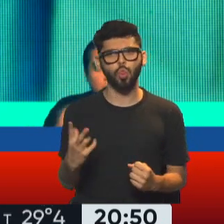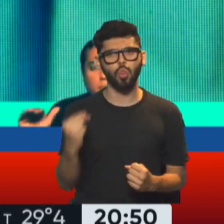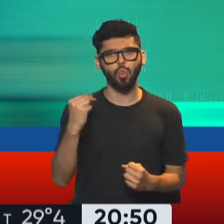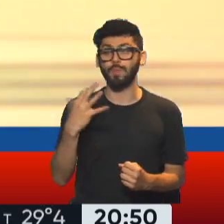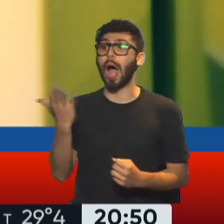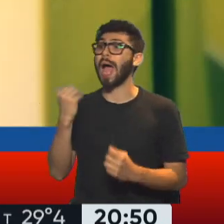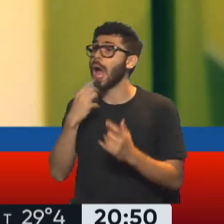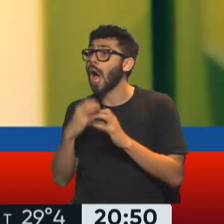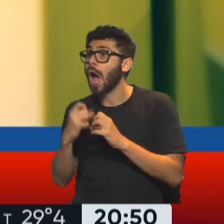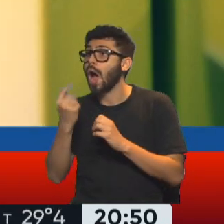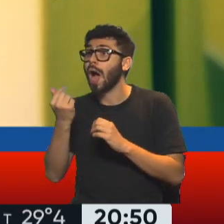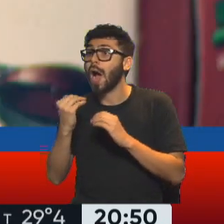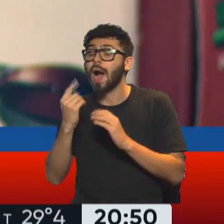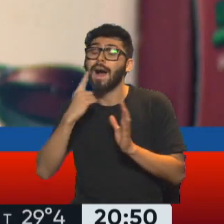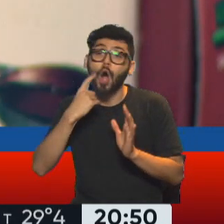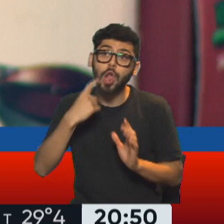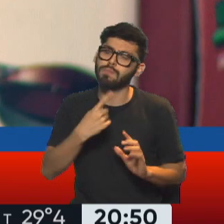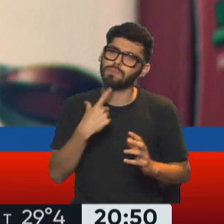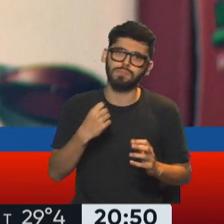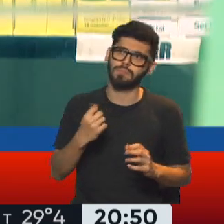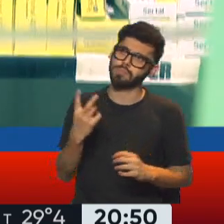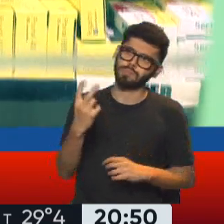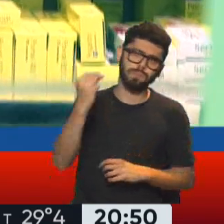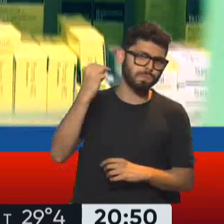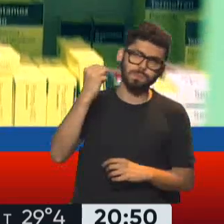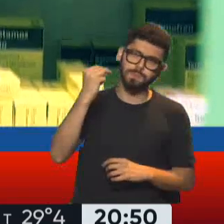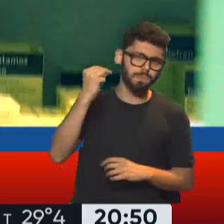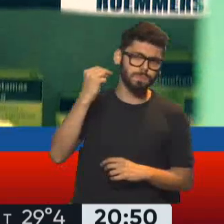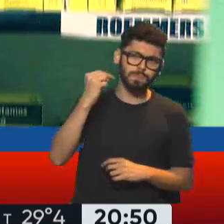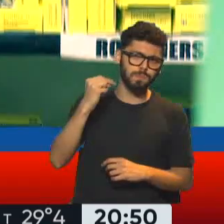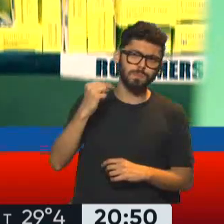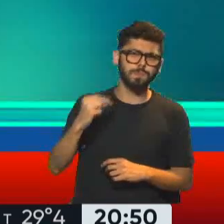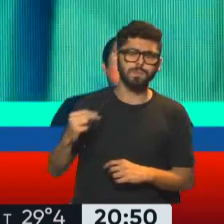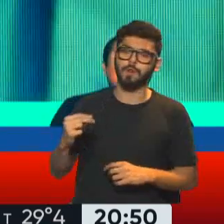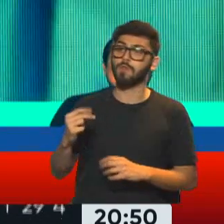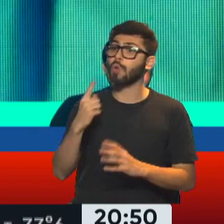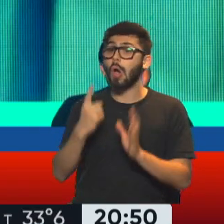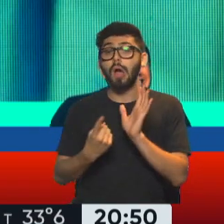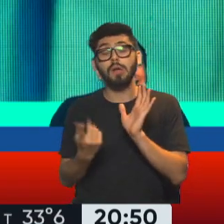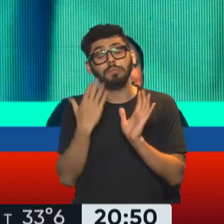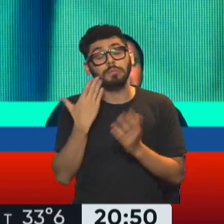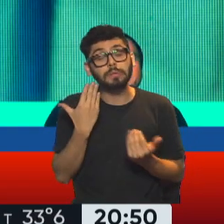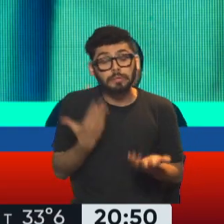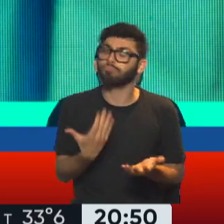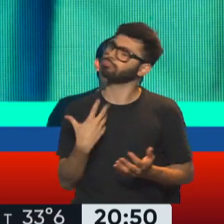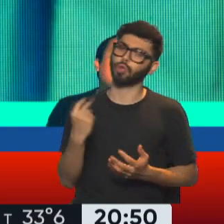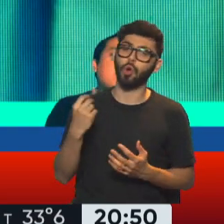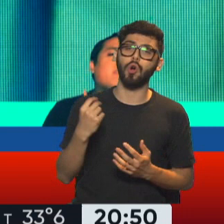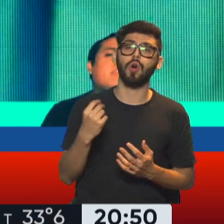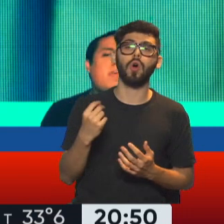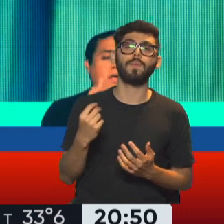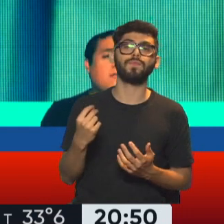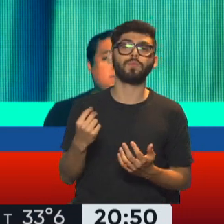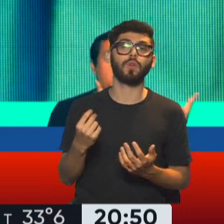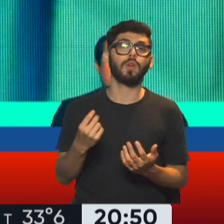de congelamiento. Rechazaron terminantemente la posibilidad de un congelamiento, que le dejaron abierta la puerta a